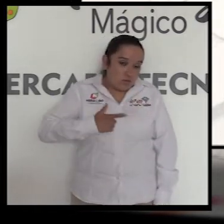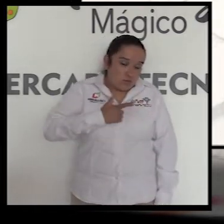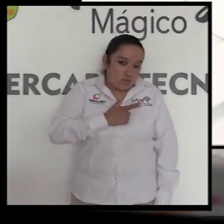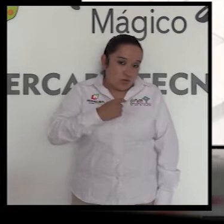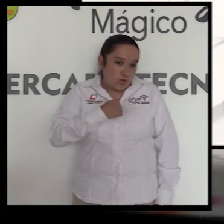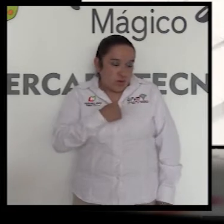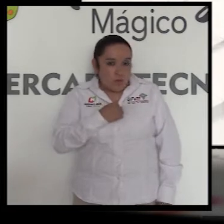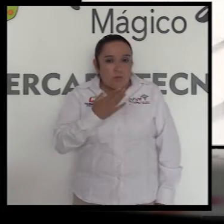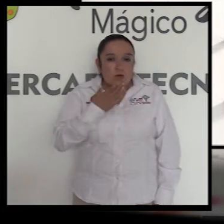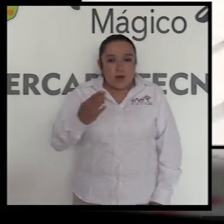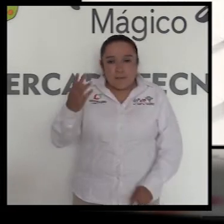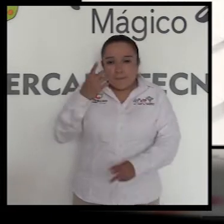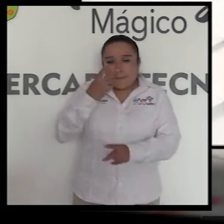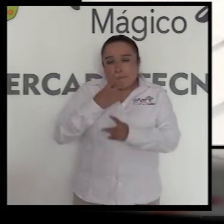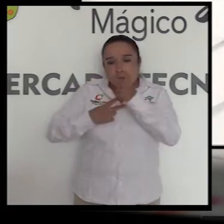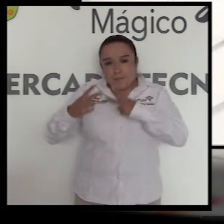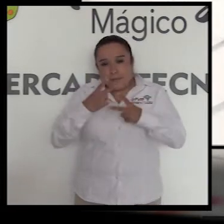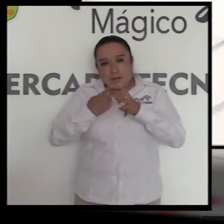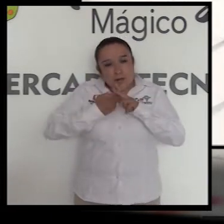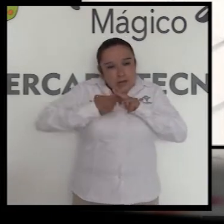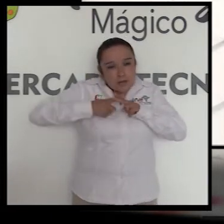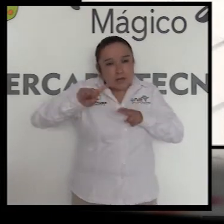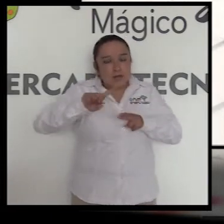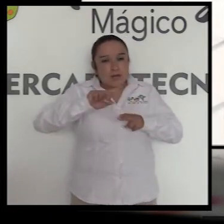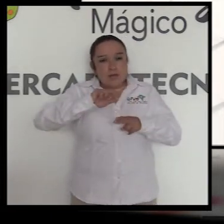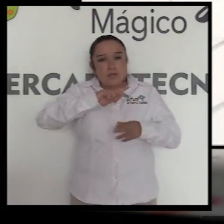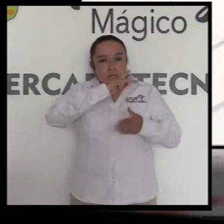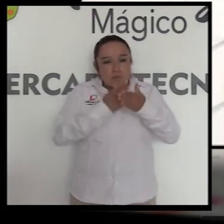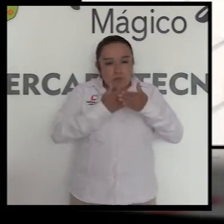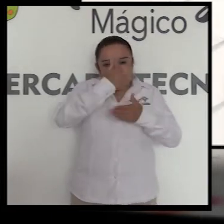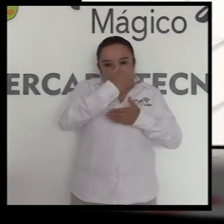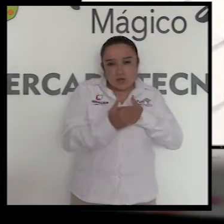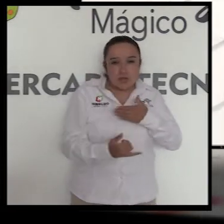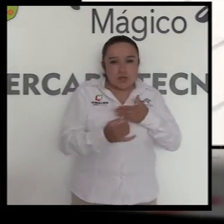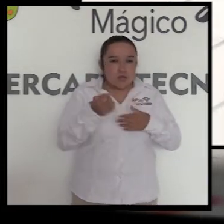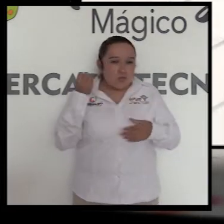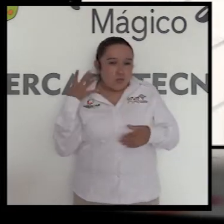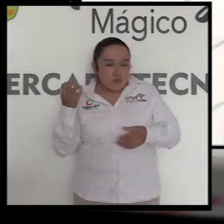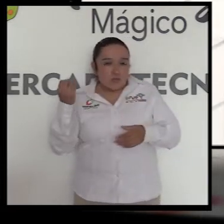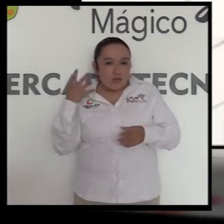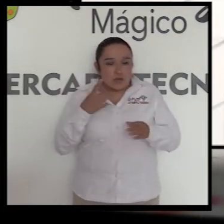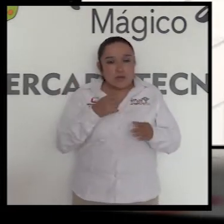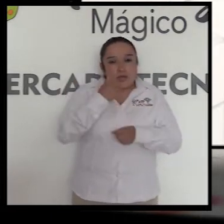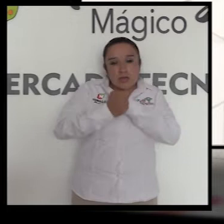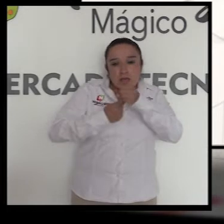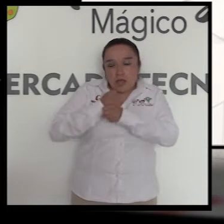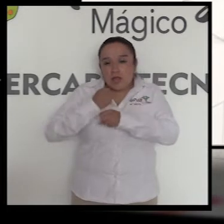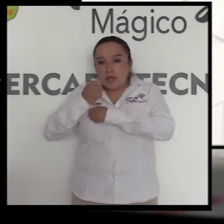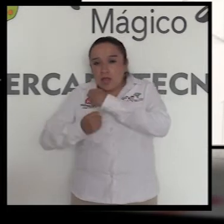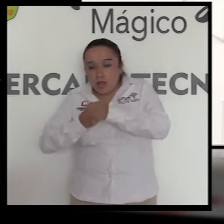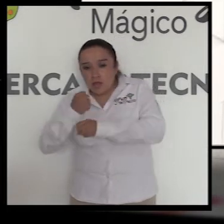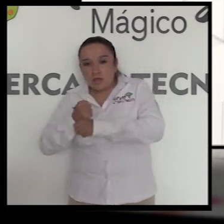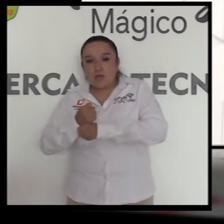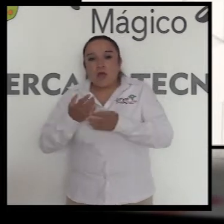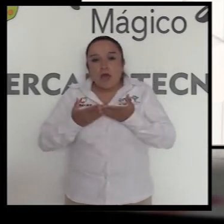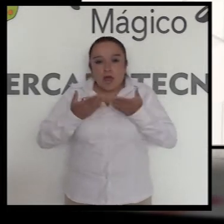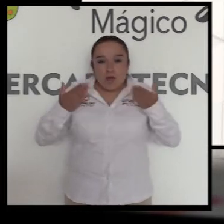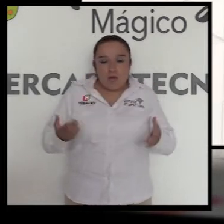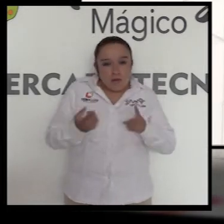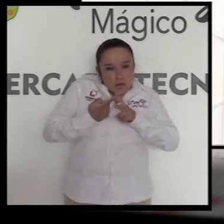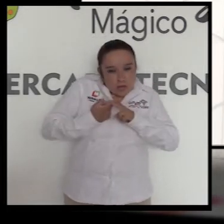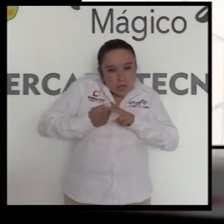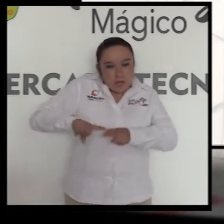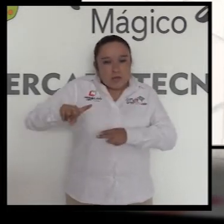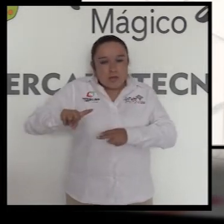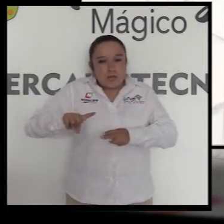mí darles a ustedes la bienvenida a este acto de apertura, a este importante evento que nos convoca cada año. Sin